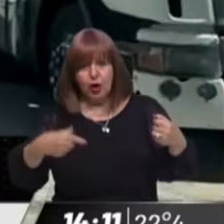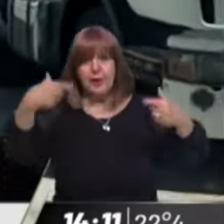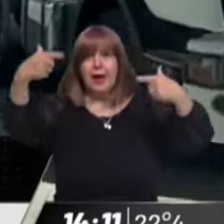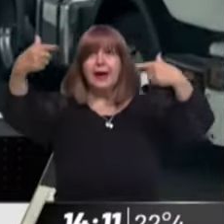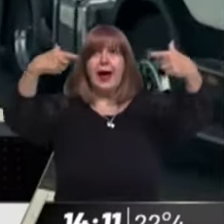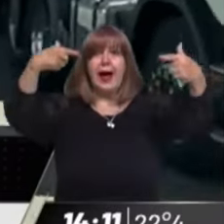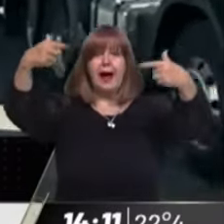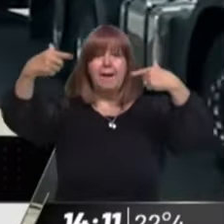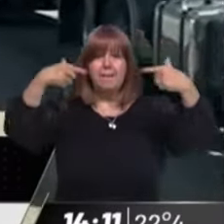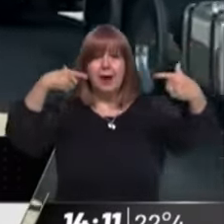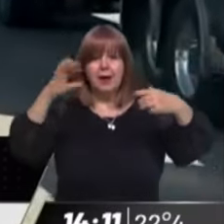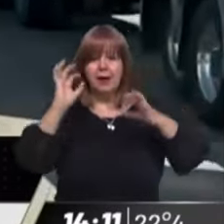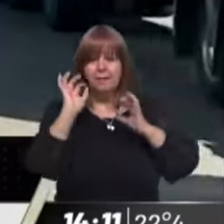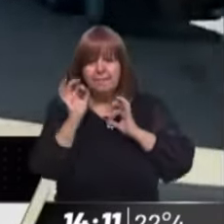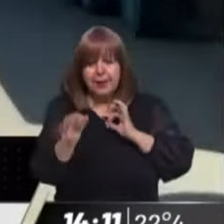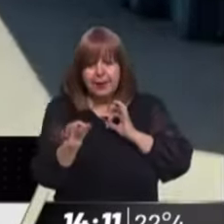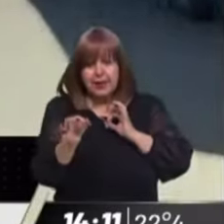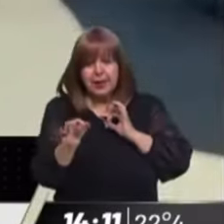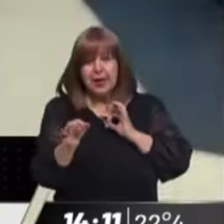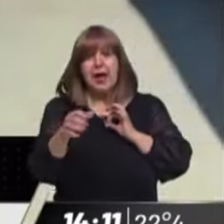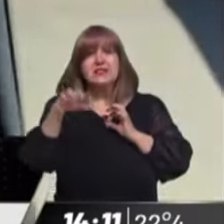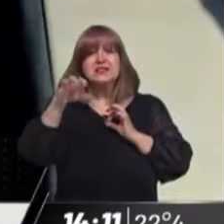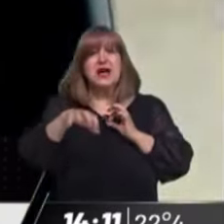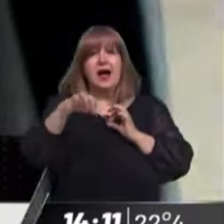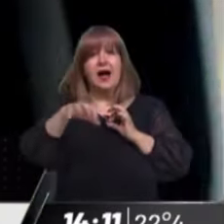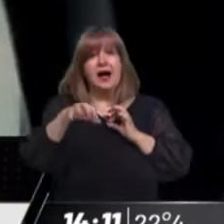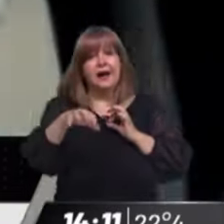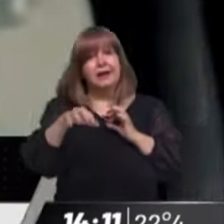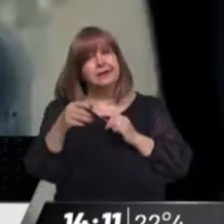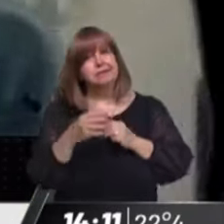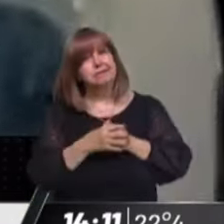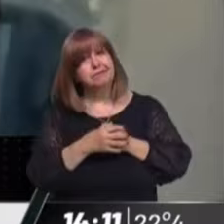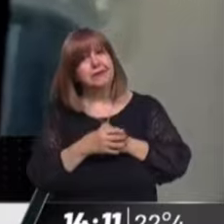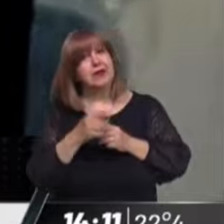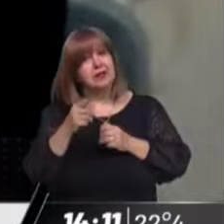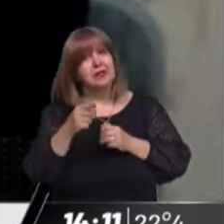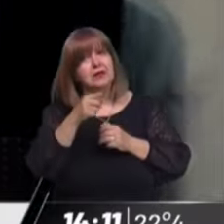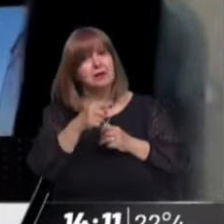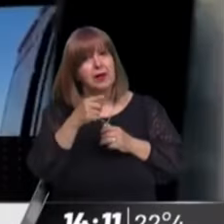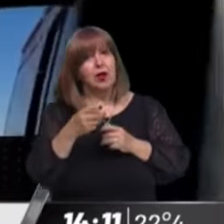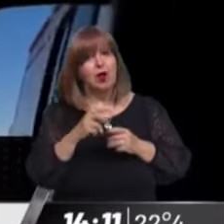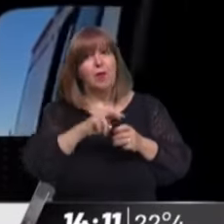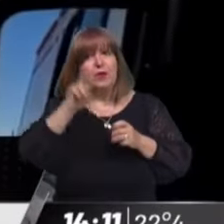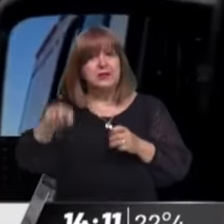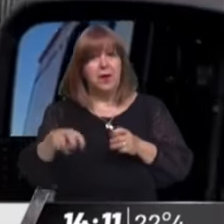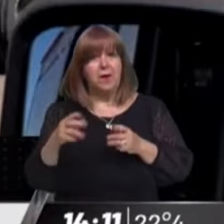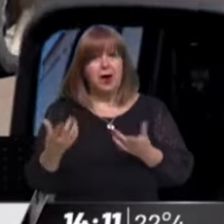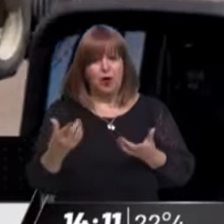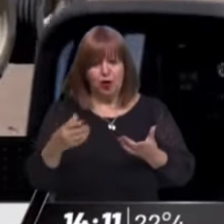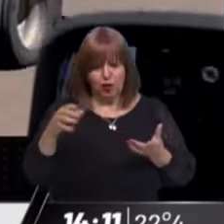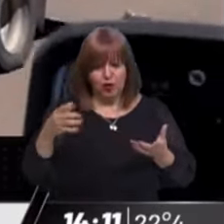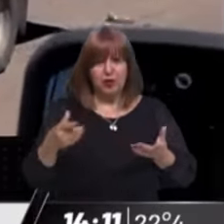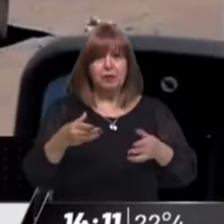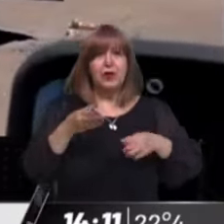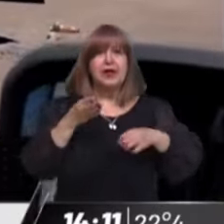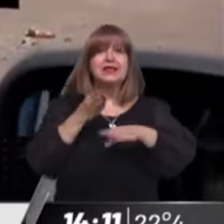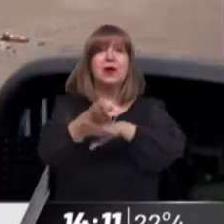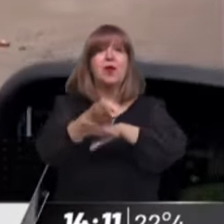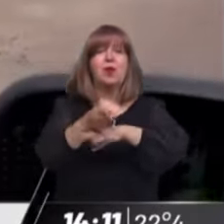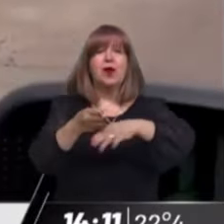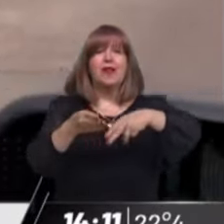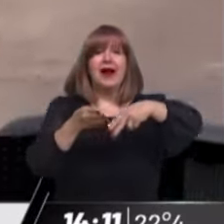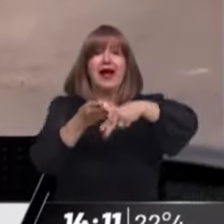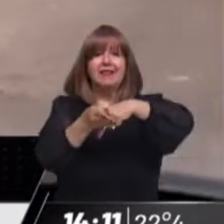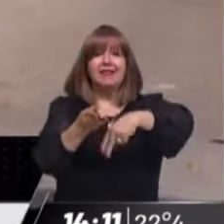cámaras de seguridad, las sospechas en contra del chileno cobraron mayor consistencia. Esta circunstancia, sumada a otras